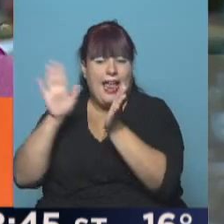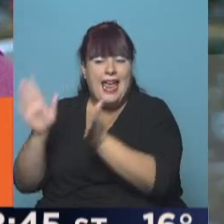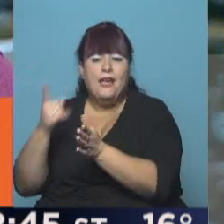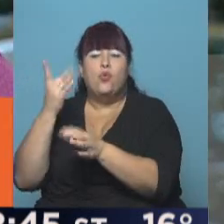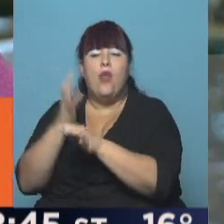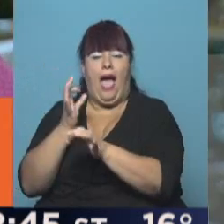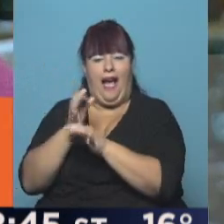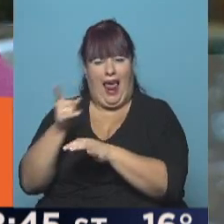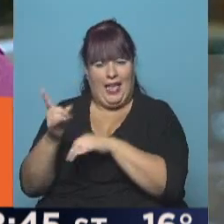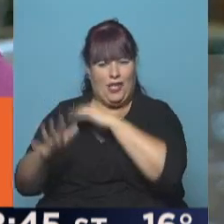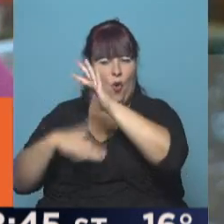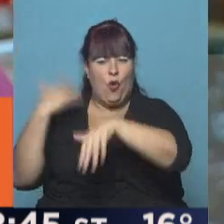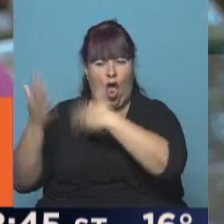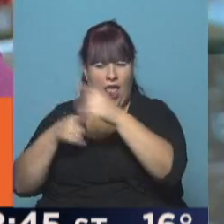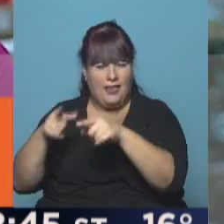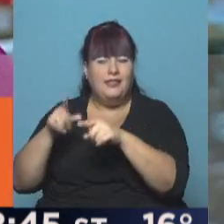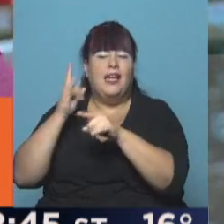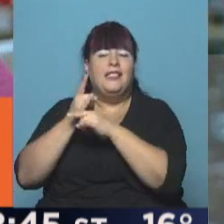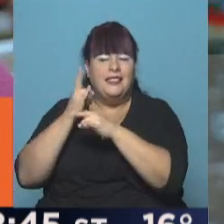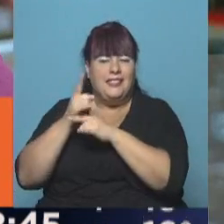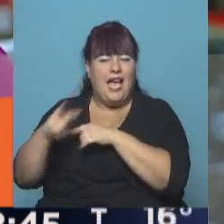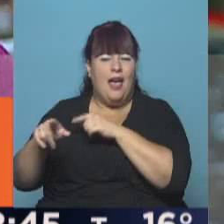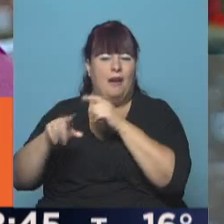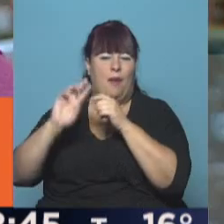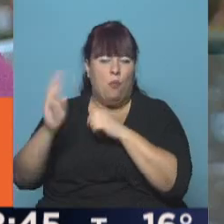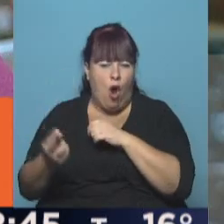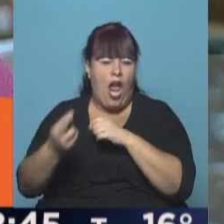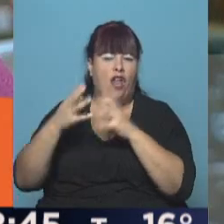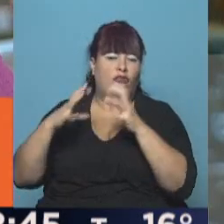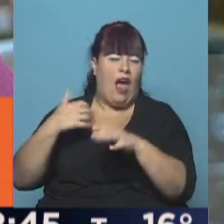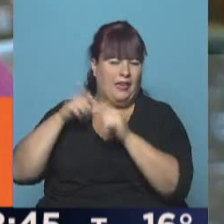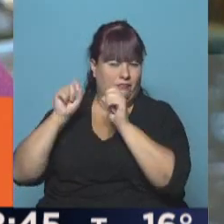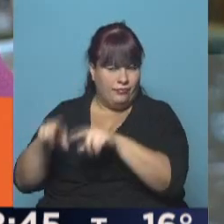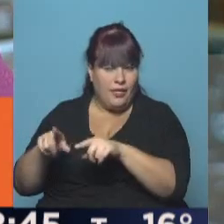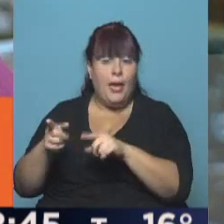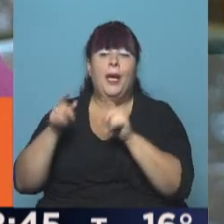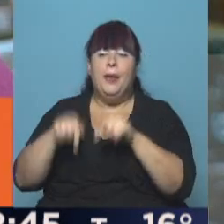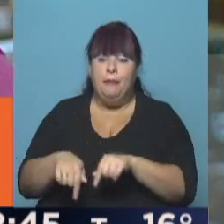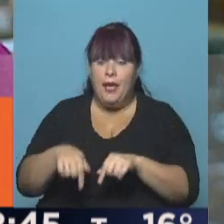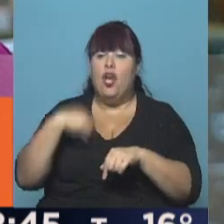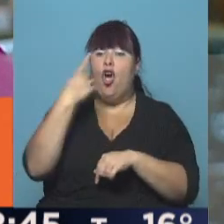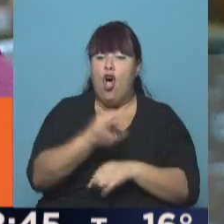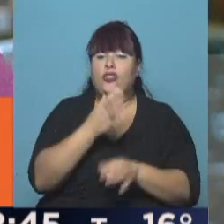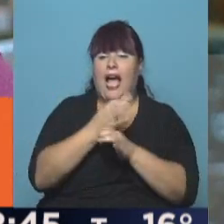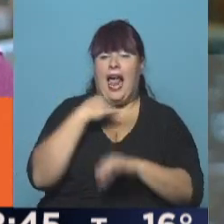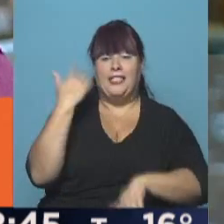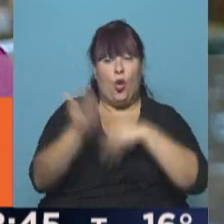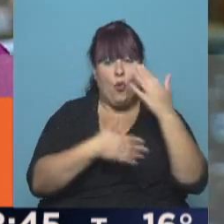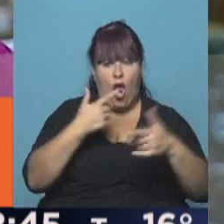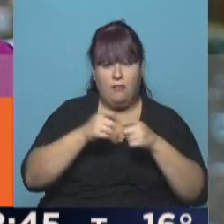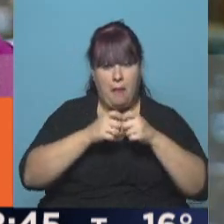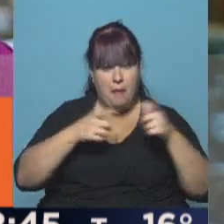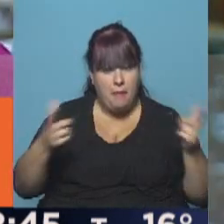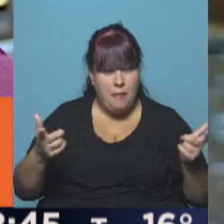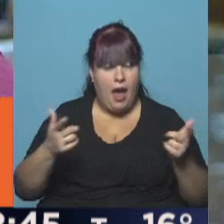tipo de violencia que es la que generalmente provoca las víctimas fatales en el fútbol argentino, pero hemos visto que hay otro tipo de violencia muy